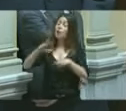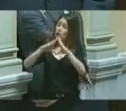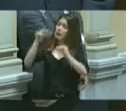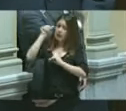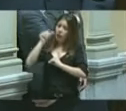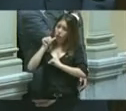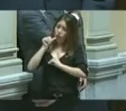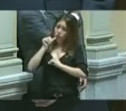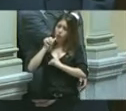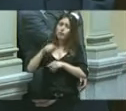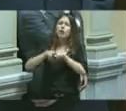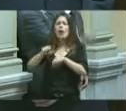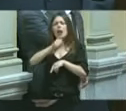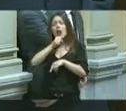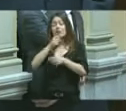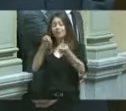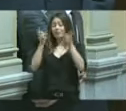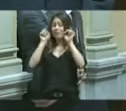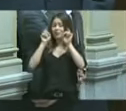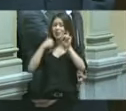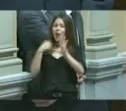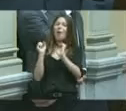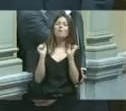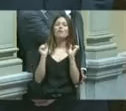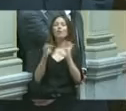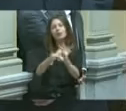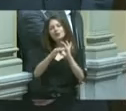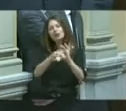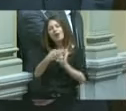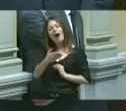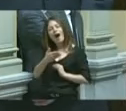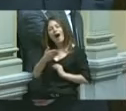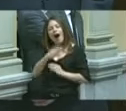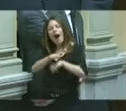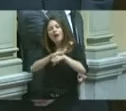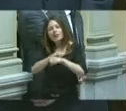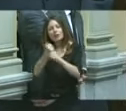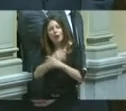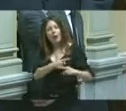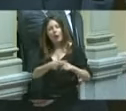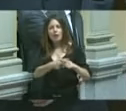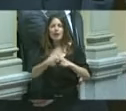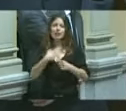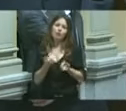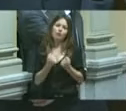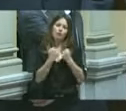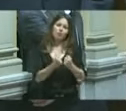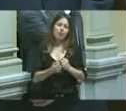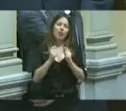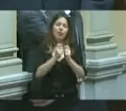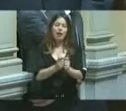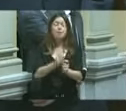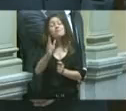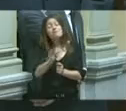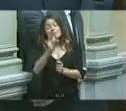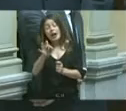Oviedo. Como antiguo alumno, reforzaré los lazos de afecto y de trabajo compartido. Y, cómo no, con los grupos